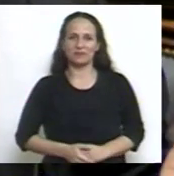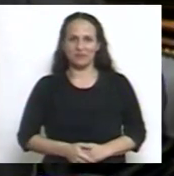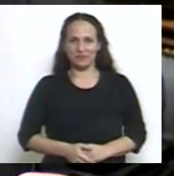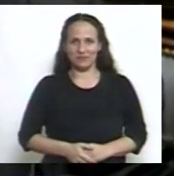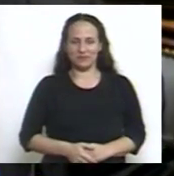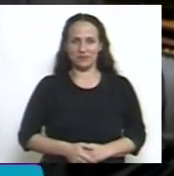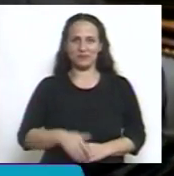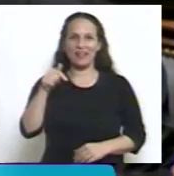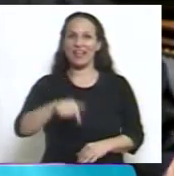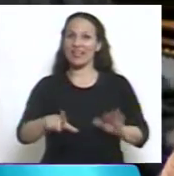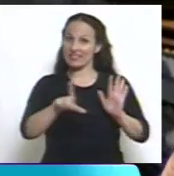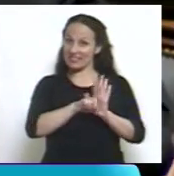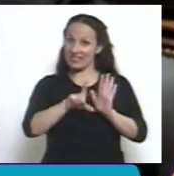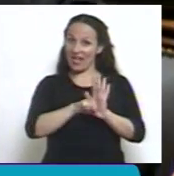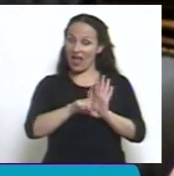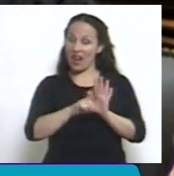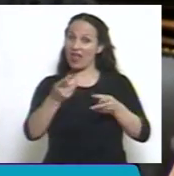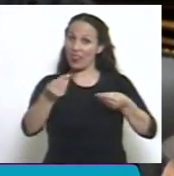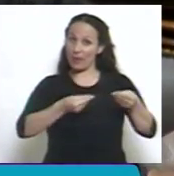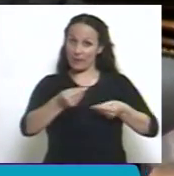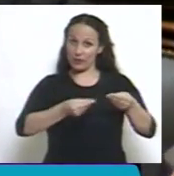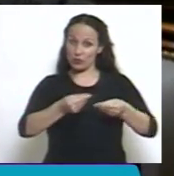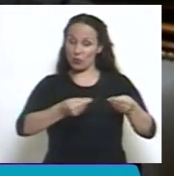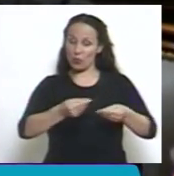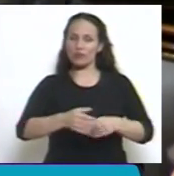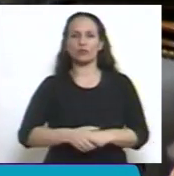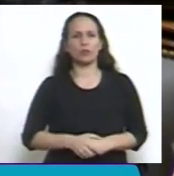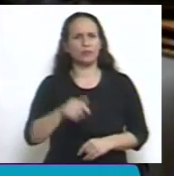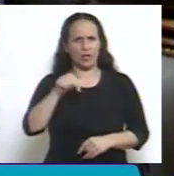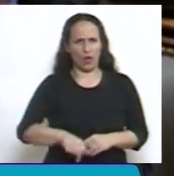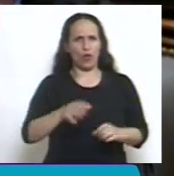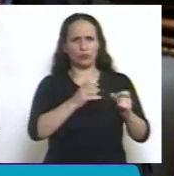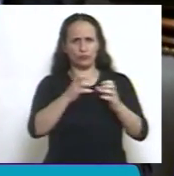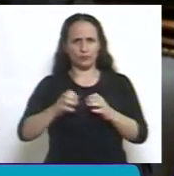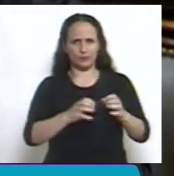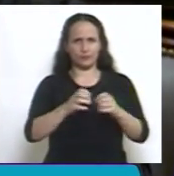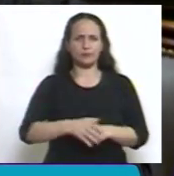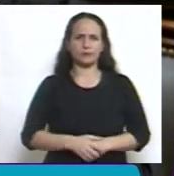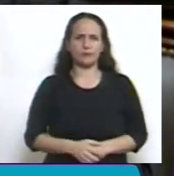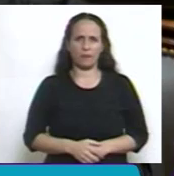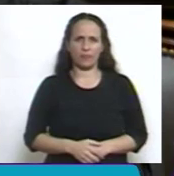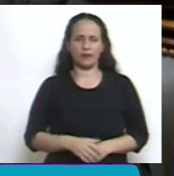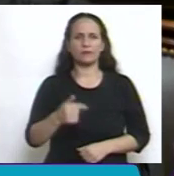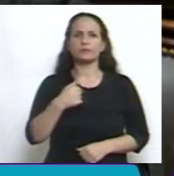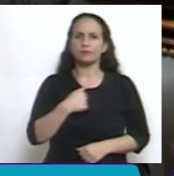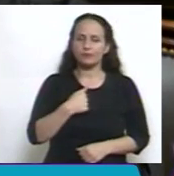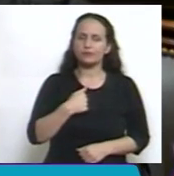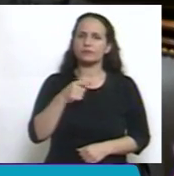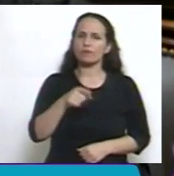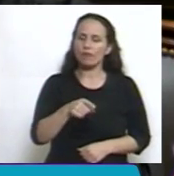Esta ley de presupuesto que estamos tratando, ley de presupuesto 2016,